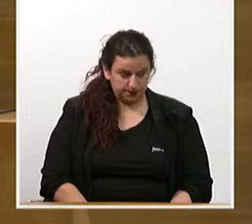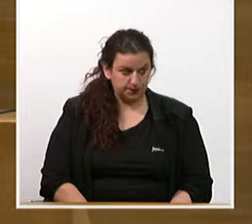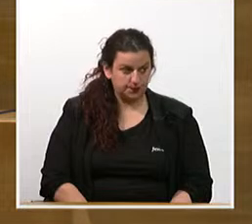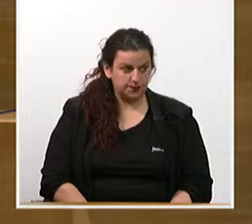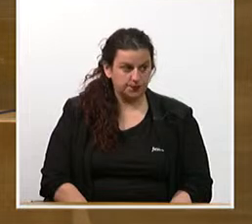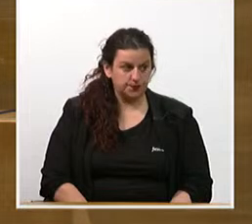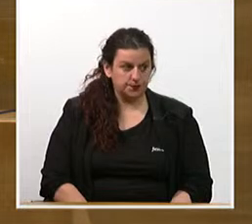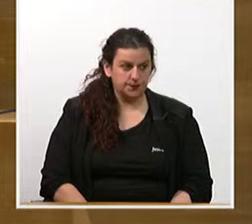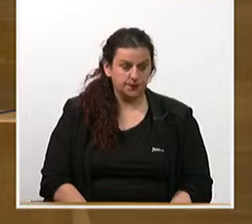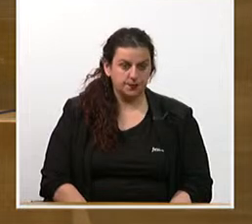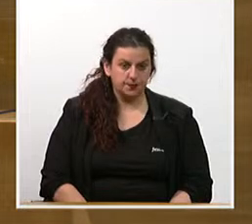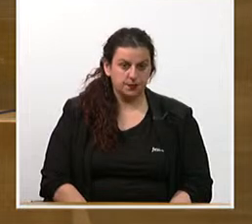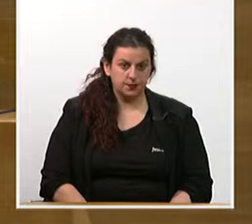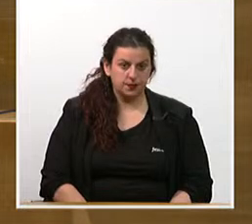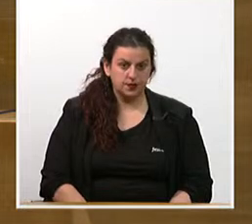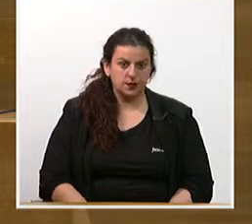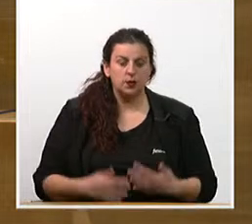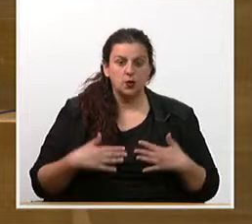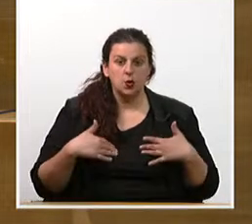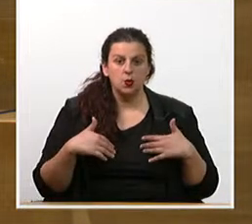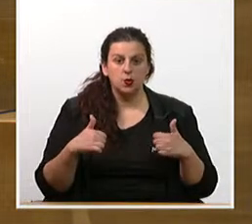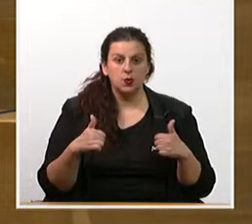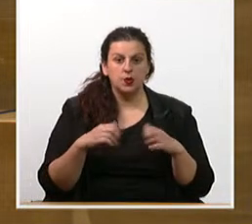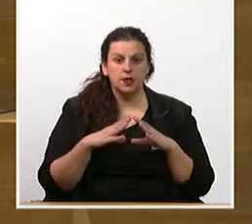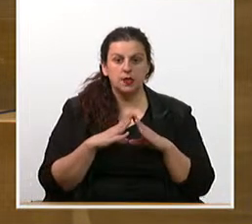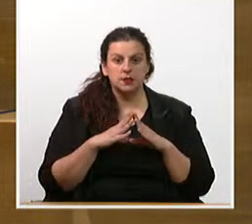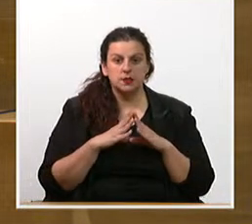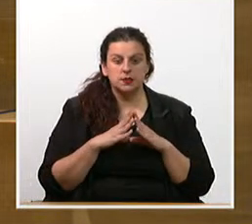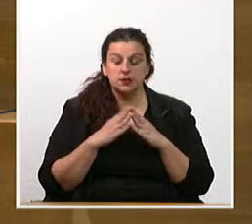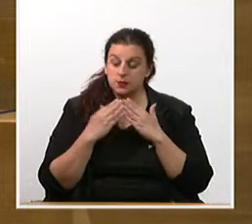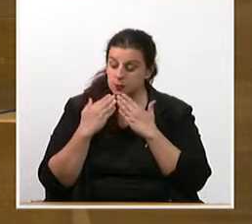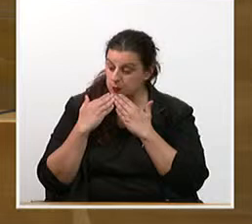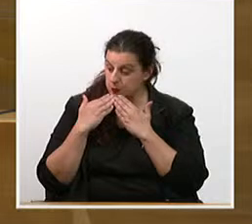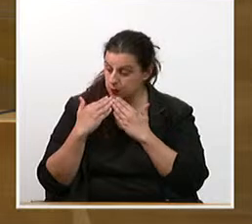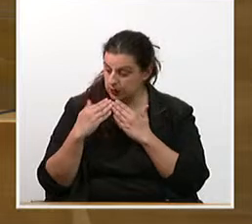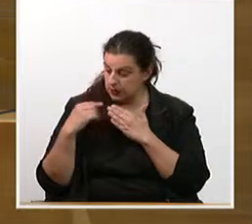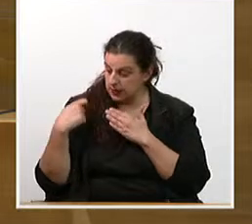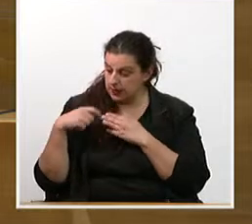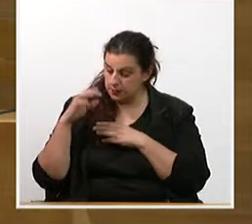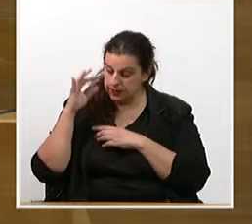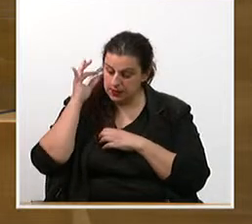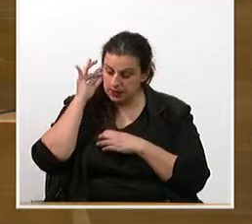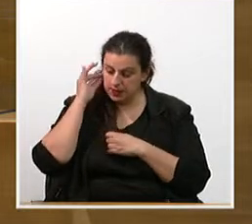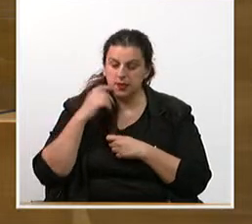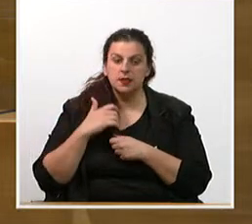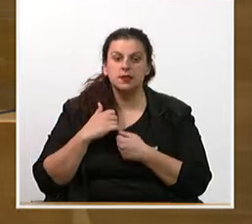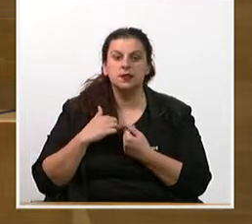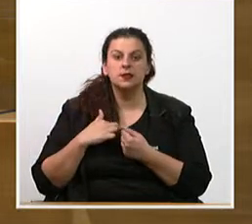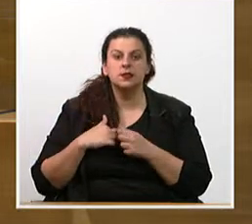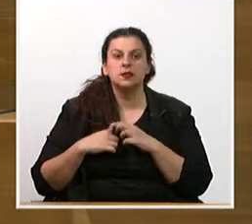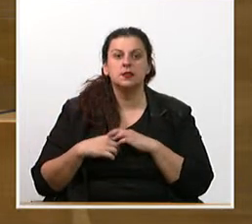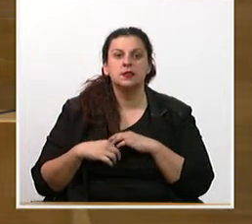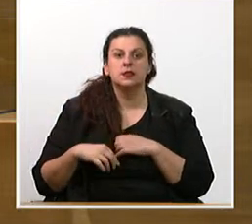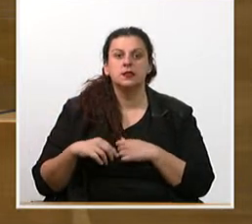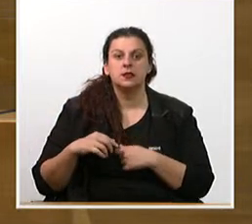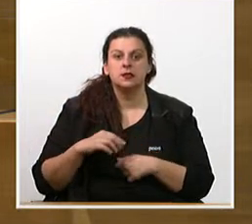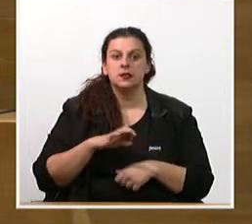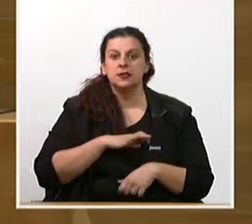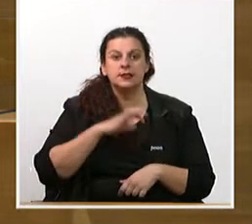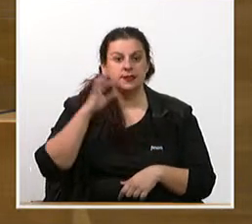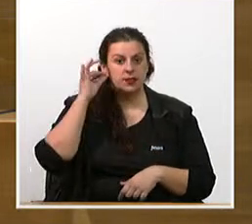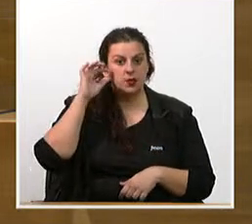Gracias Cuando quiera Muchas gracias presidenta señora